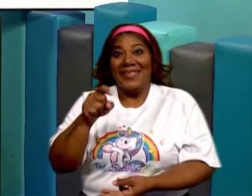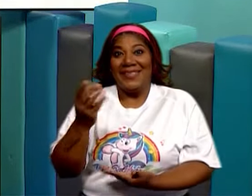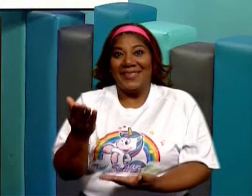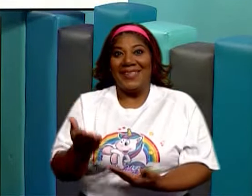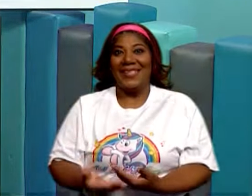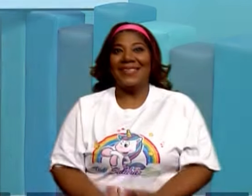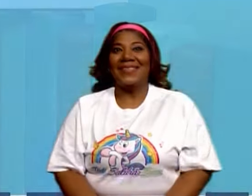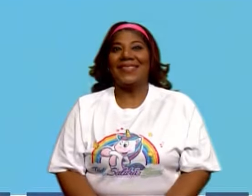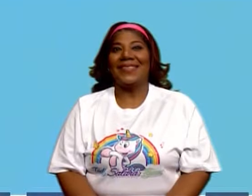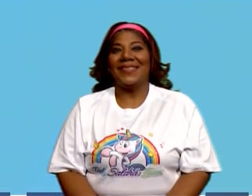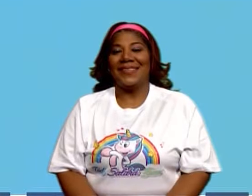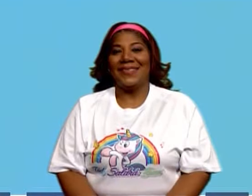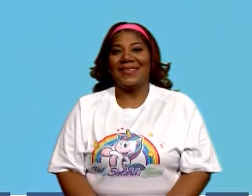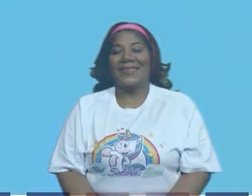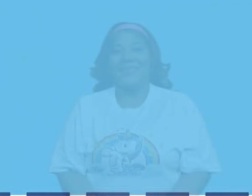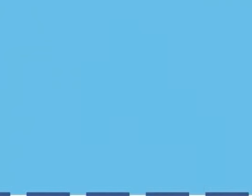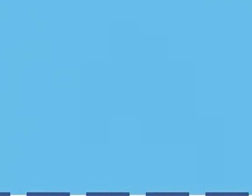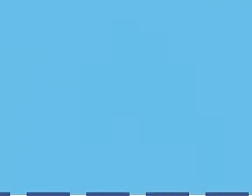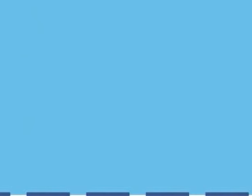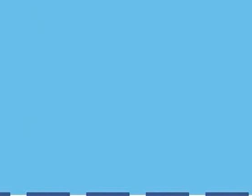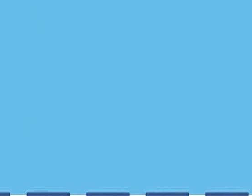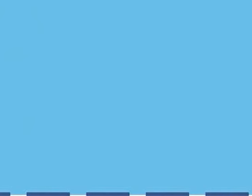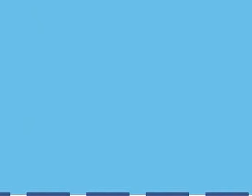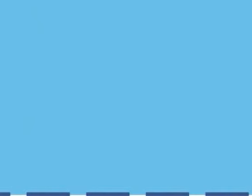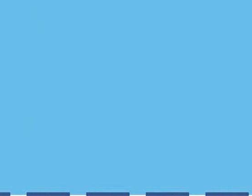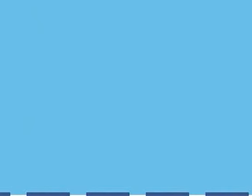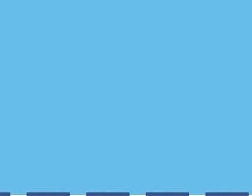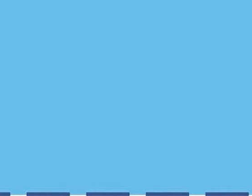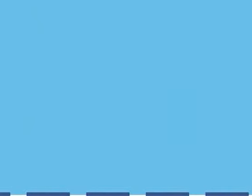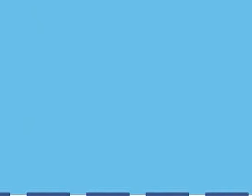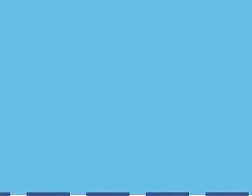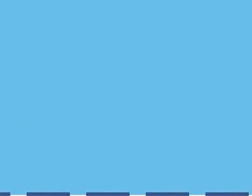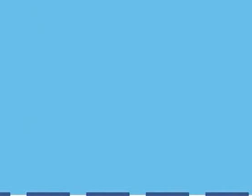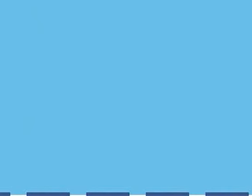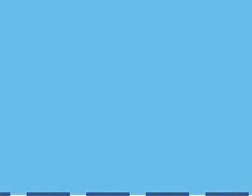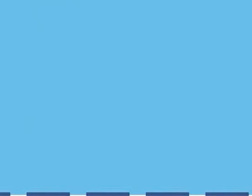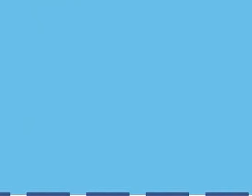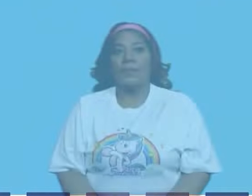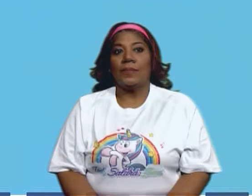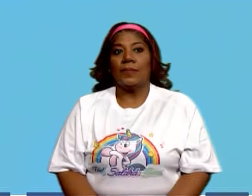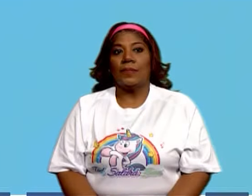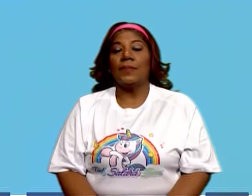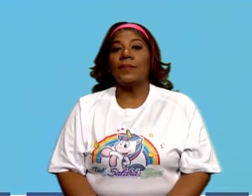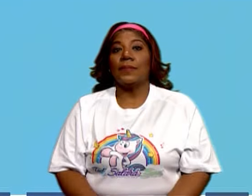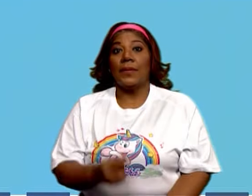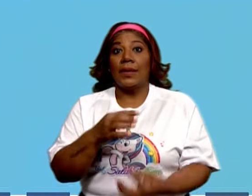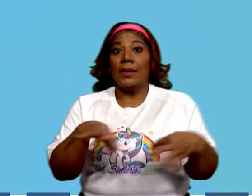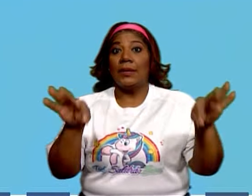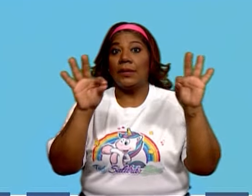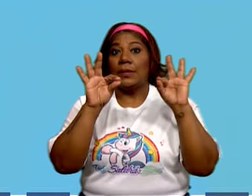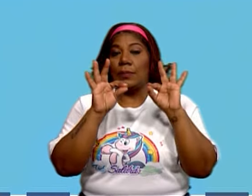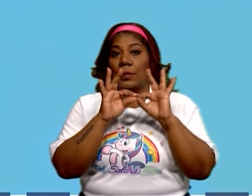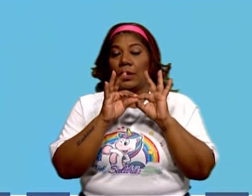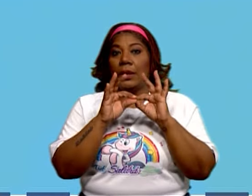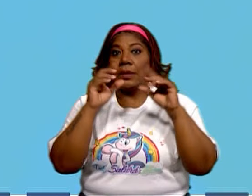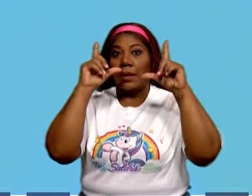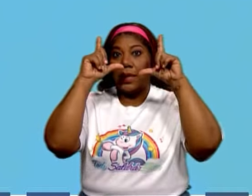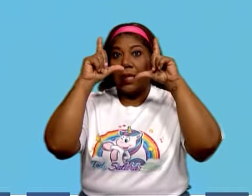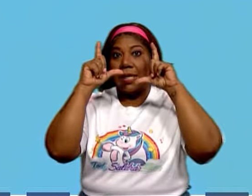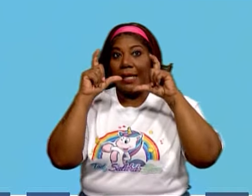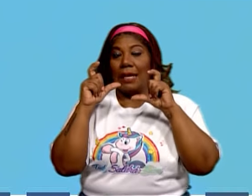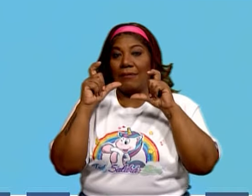utilizando. En nuestro segmento de Creando en Casa vamos a utilizar los siguientes materiales. Haz una captura de